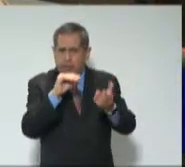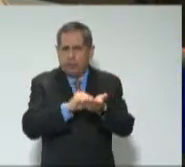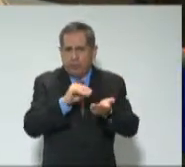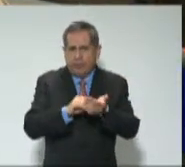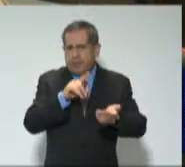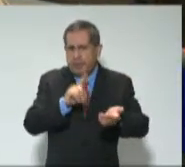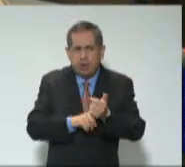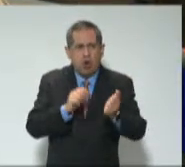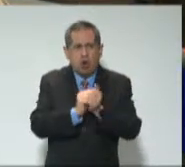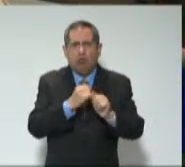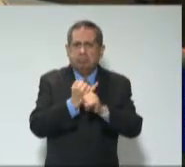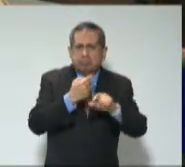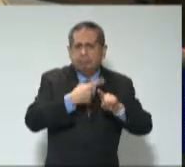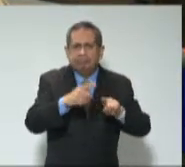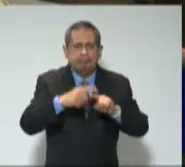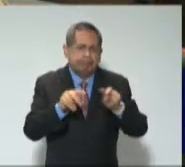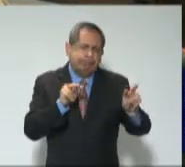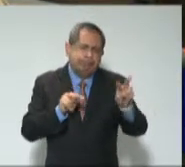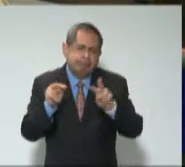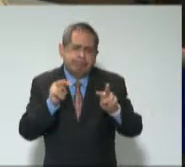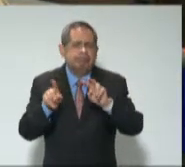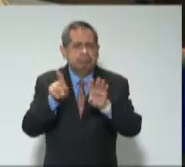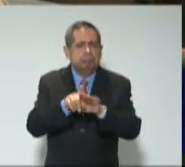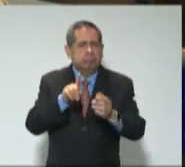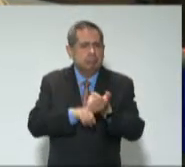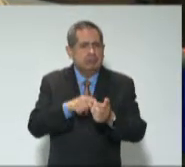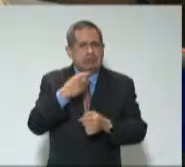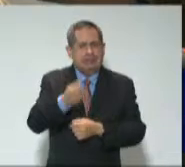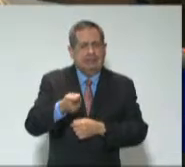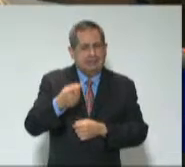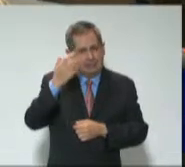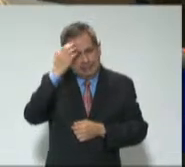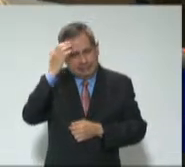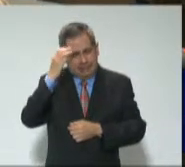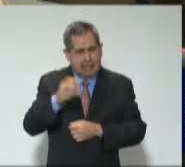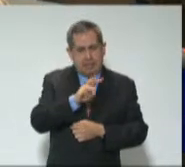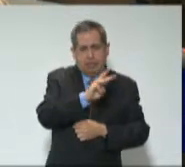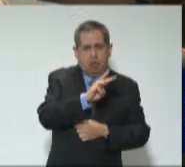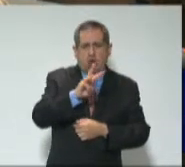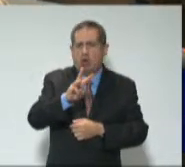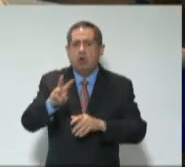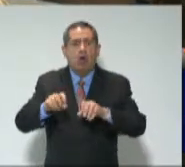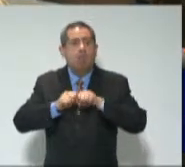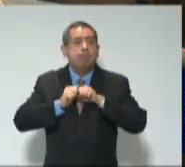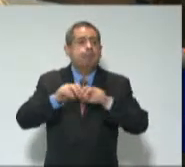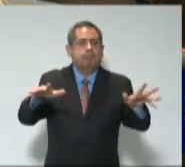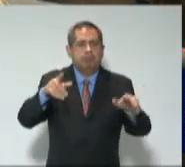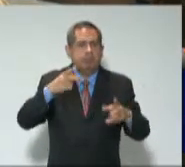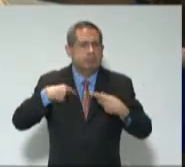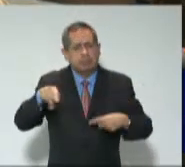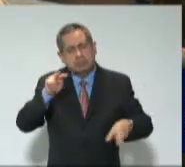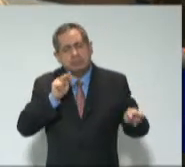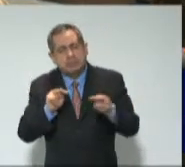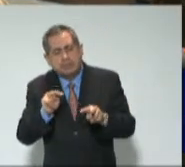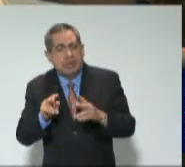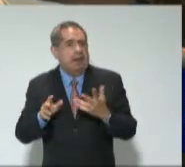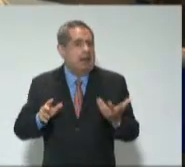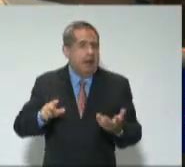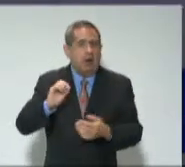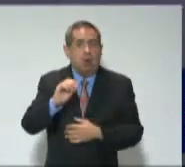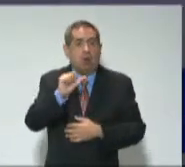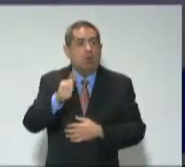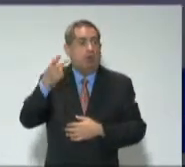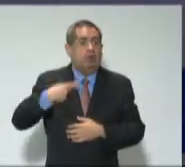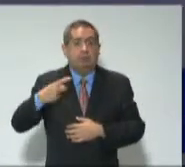de cerca Estas actividades a través de la plataforma generada para este evento así como las demás personas que nos